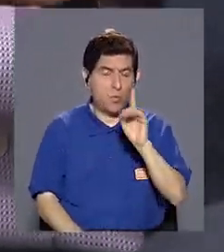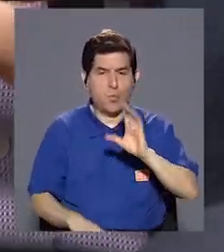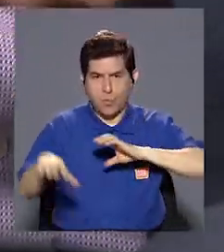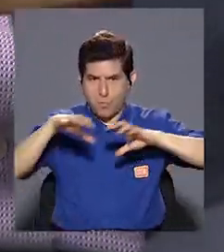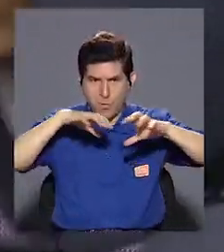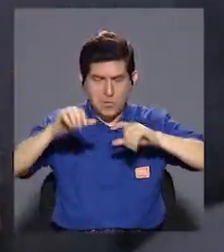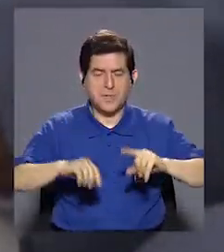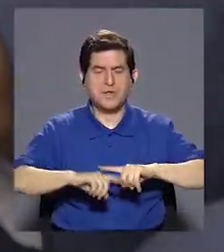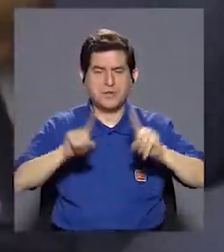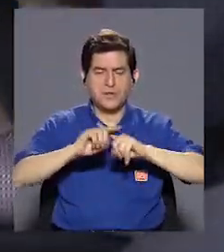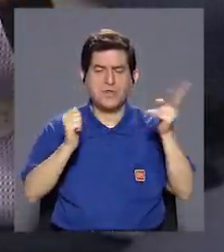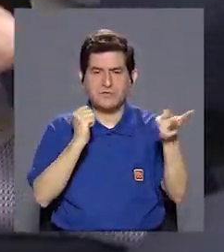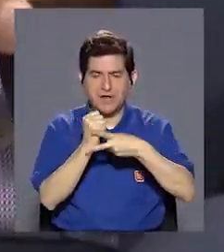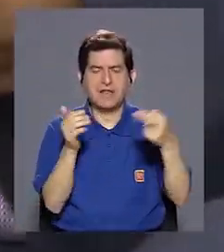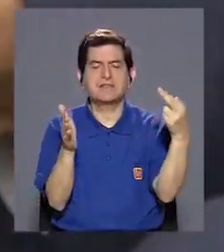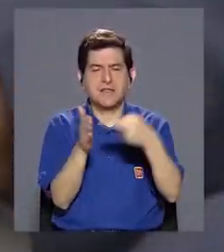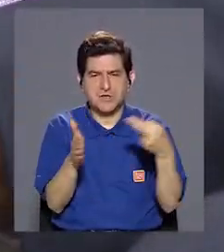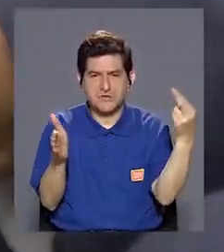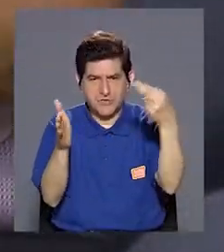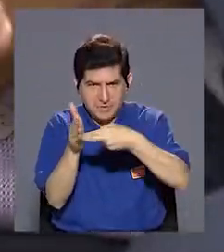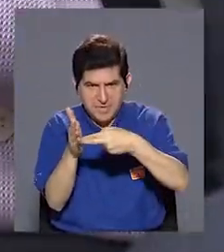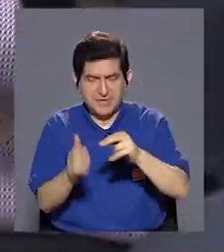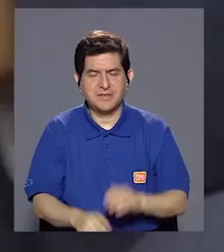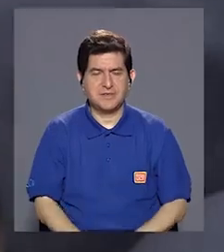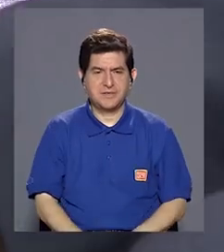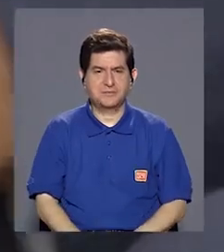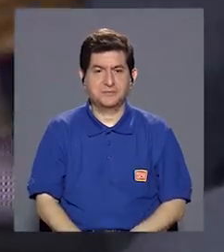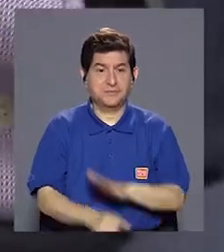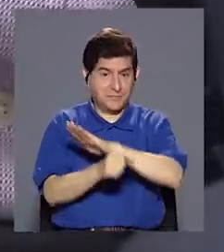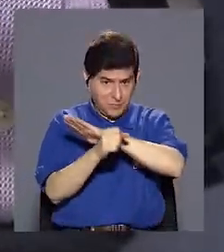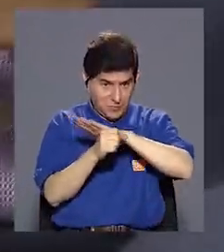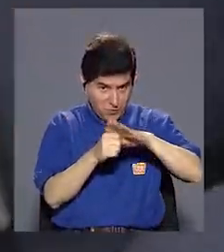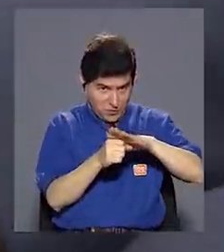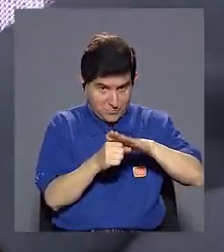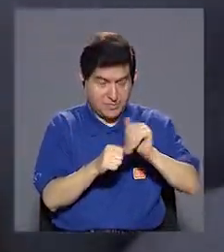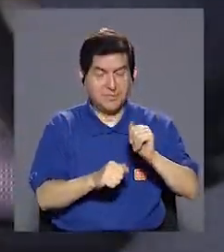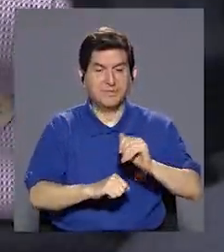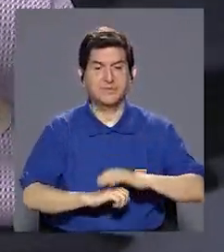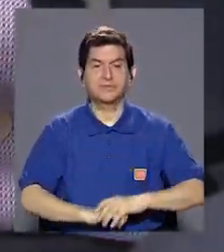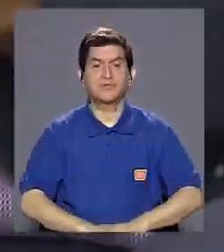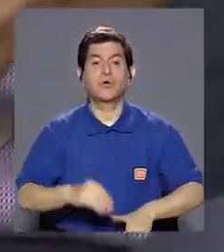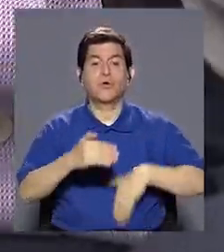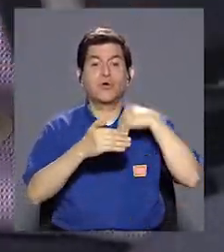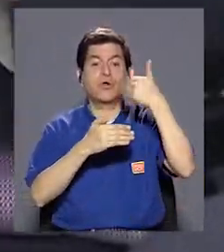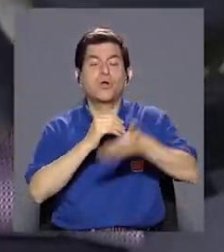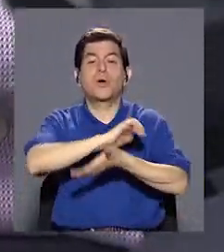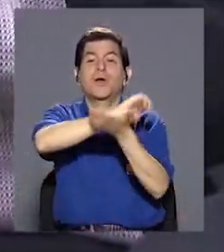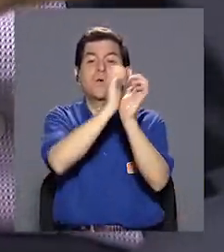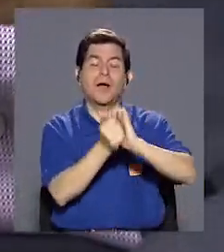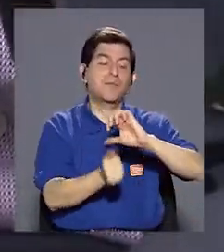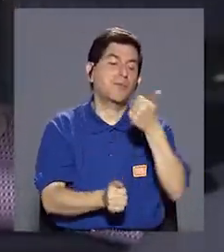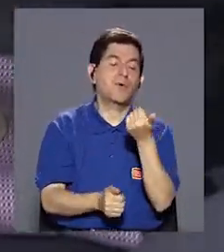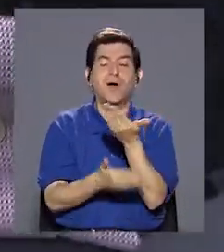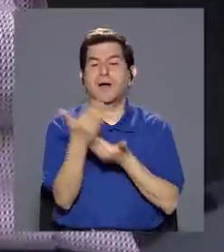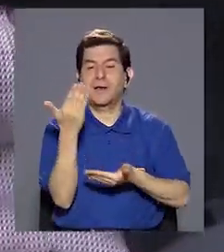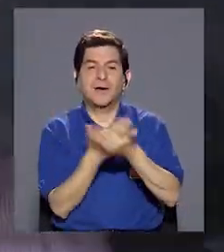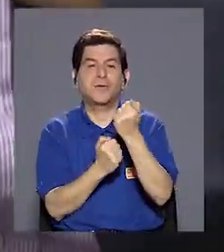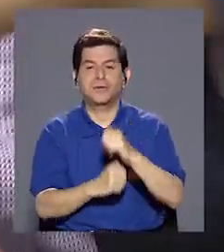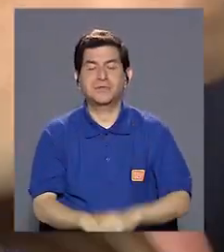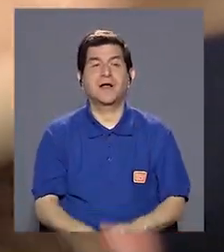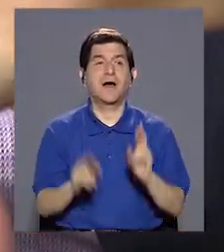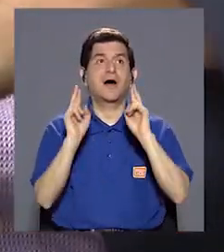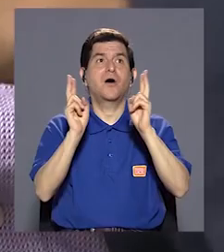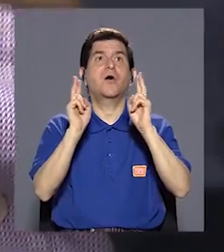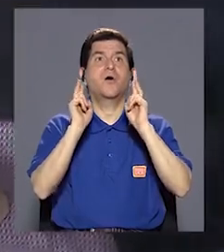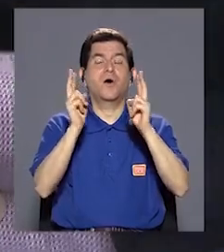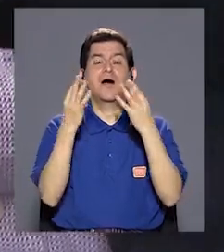este movimiento varias veces. Aquí lo repito, ¿verdad? Acá completamente, acá, ¿sá? Y después cambio hacia la otra mano.